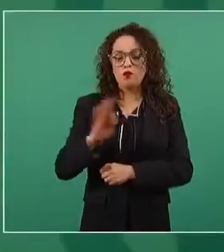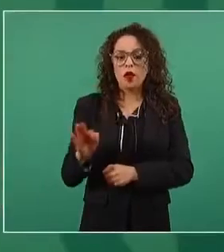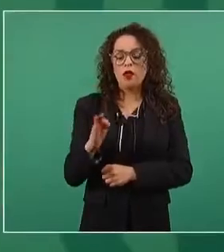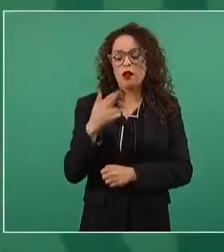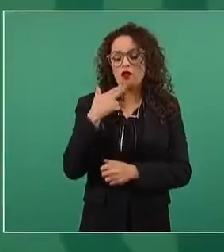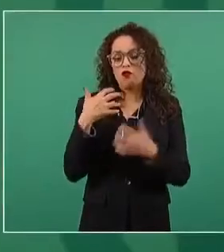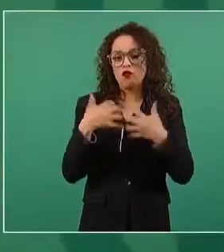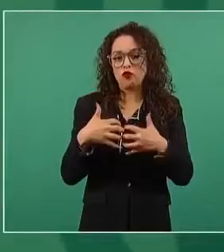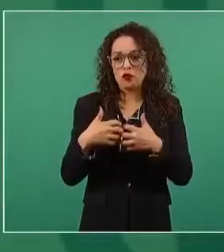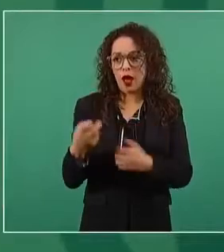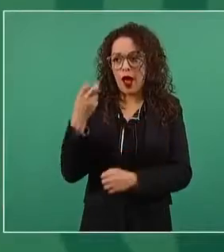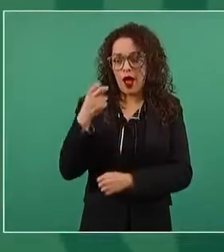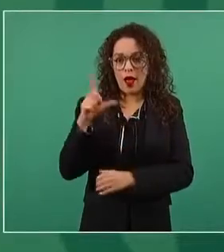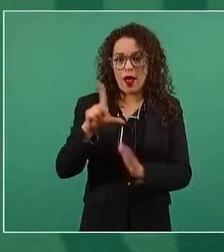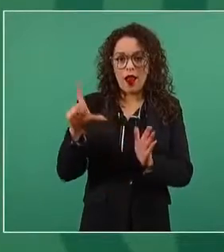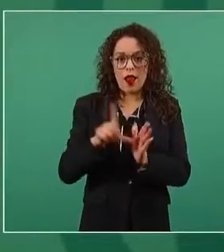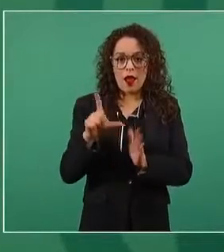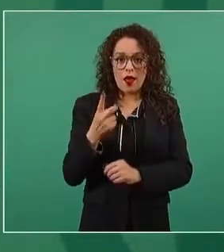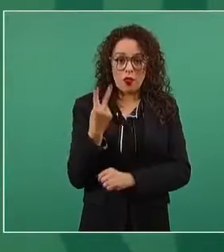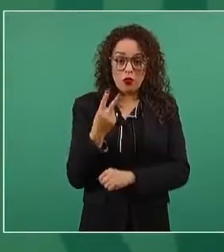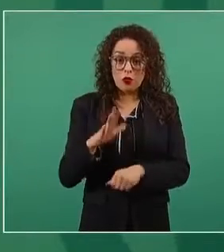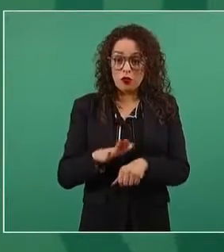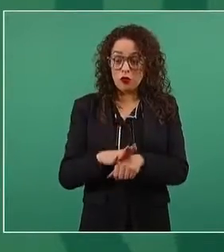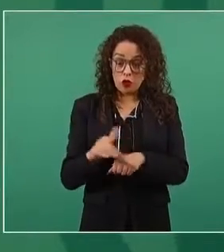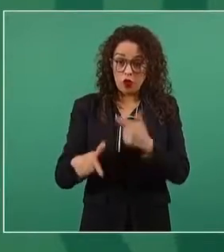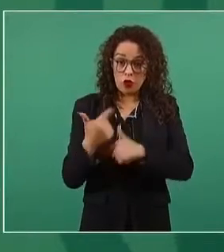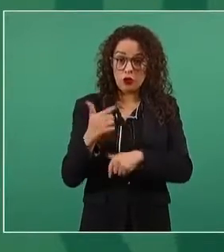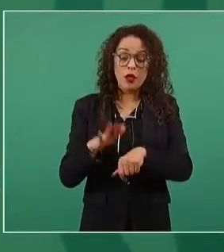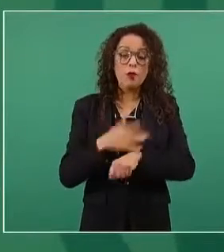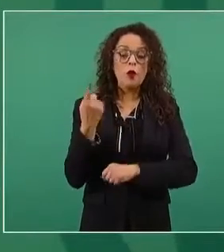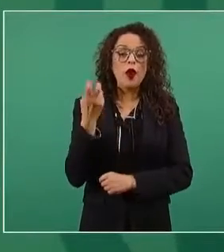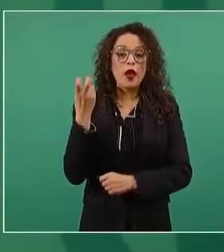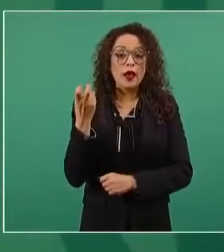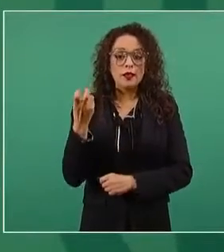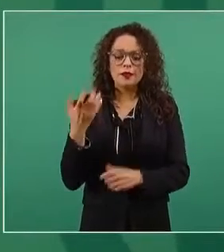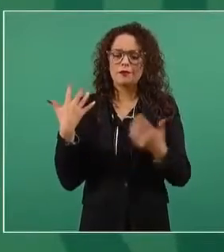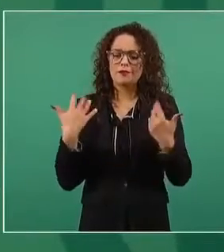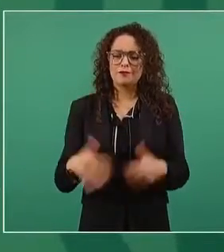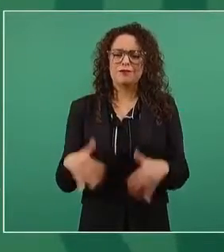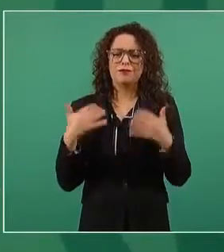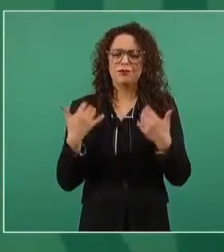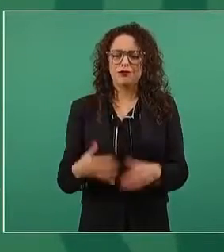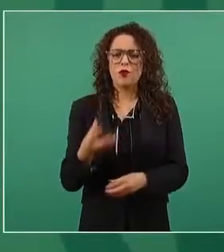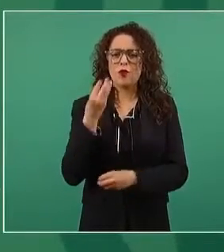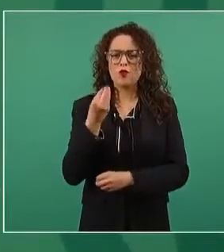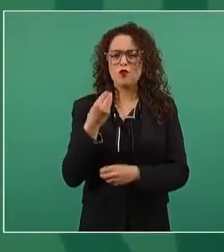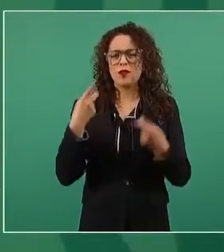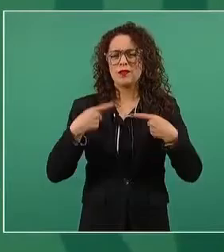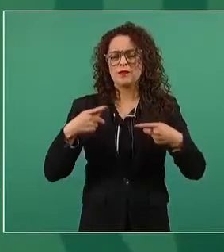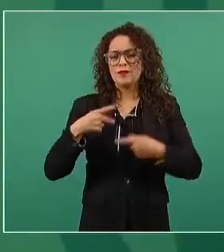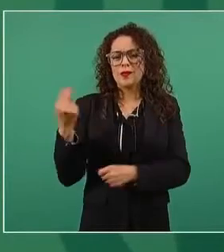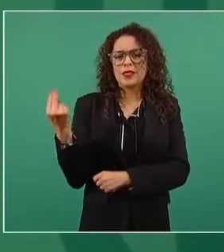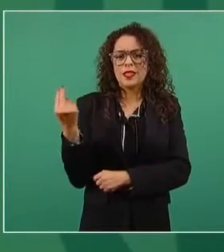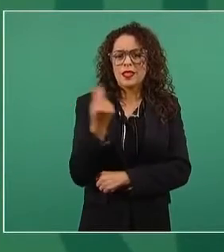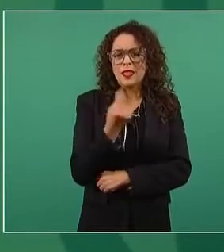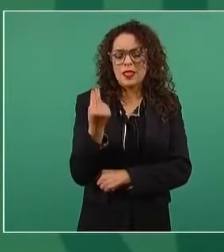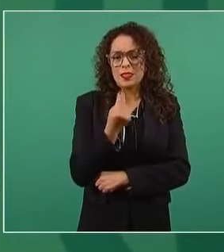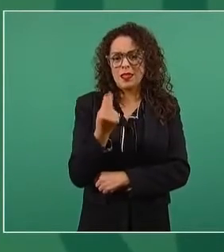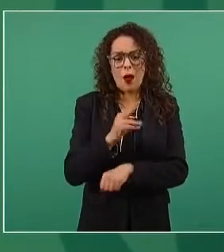porque es un servicio que beneficia a muchas personas